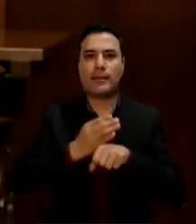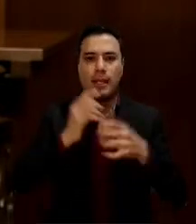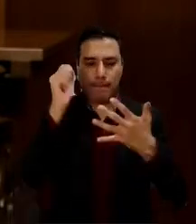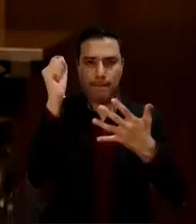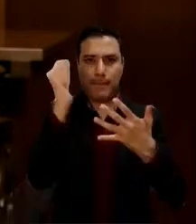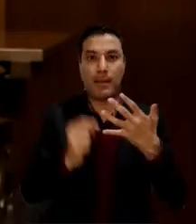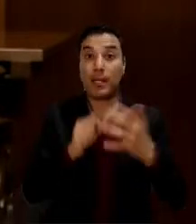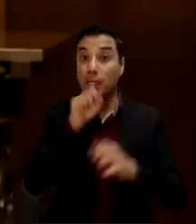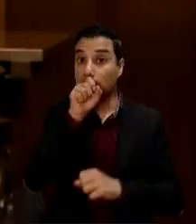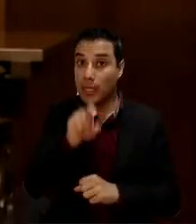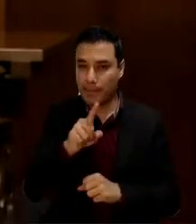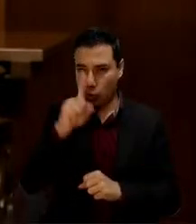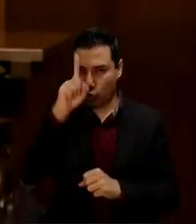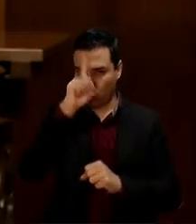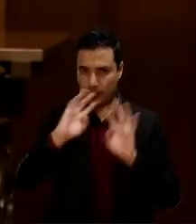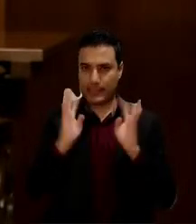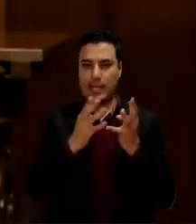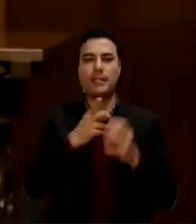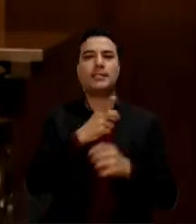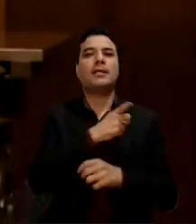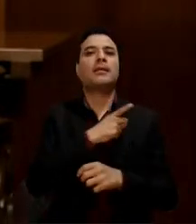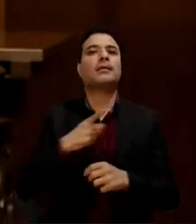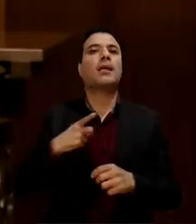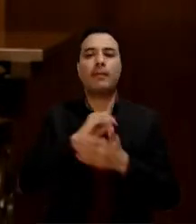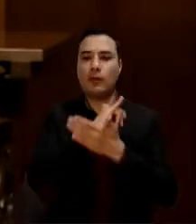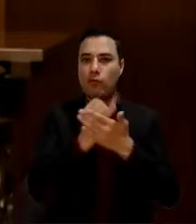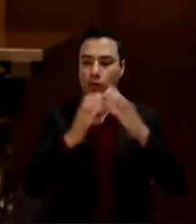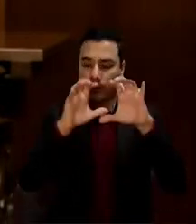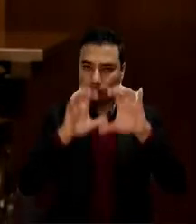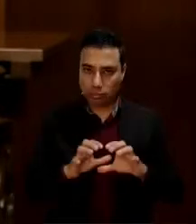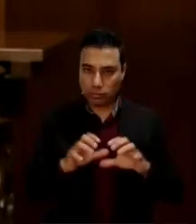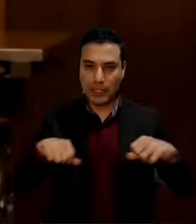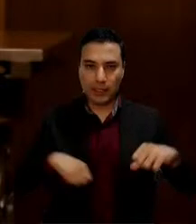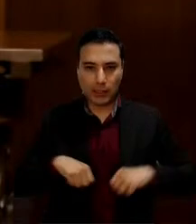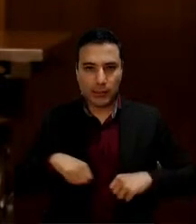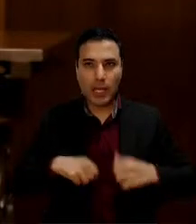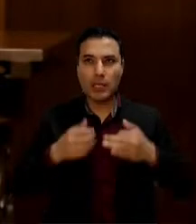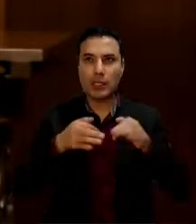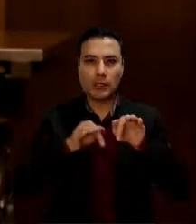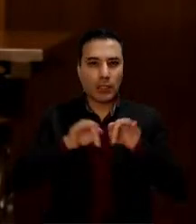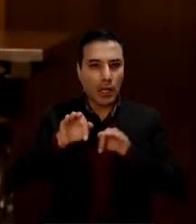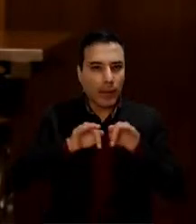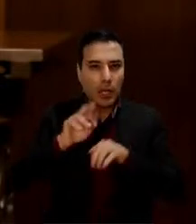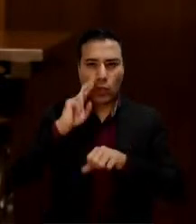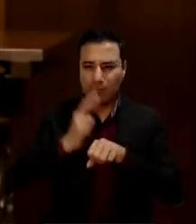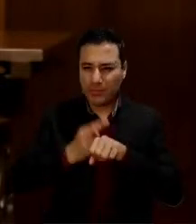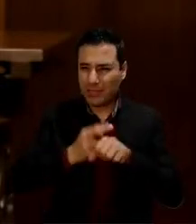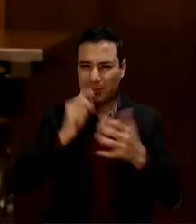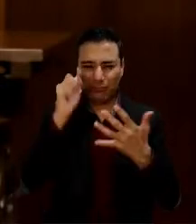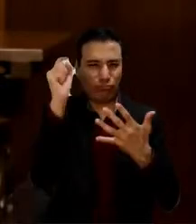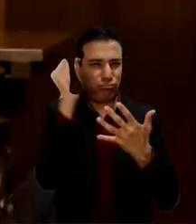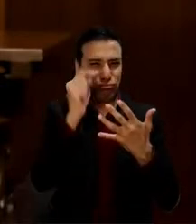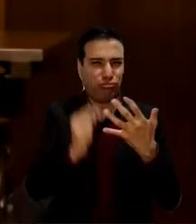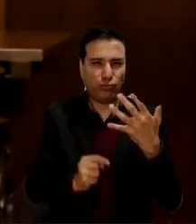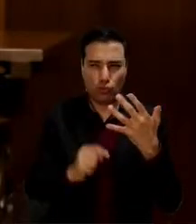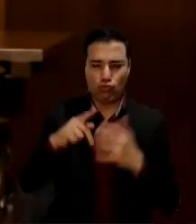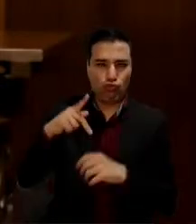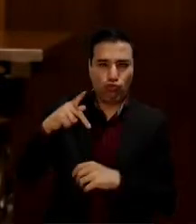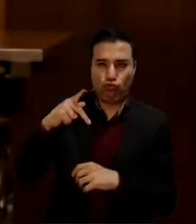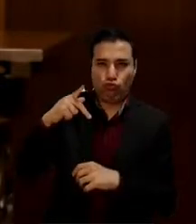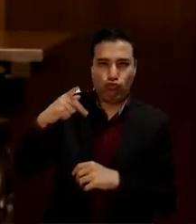informe de sus actividades, gestiones, funciones o asuntos de sus comisiones a las que